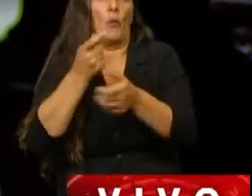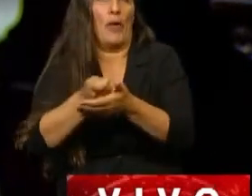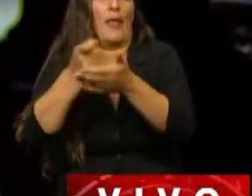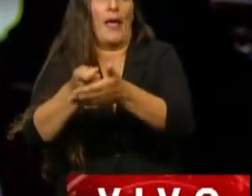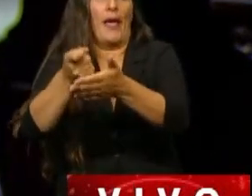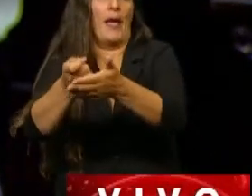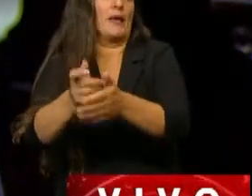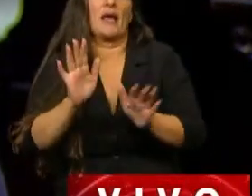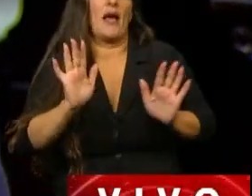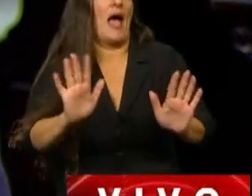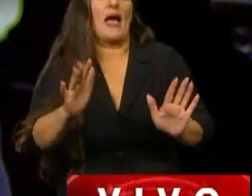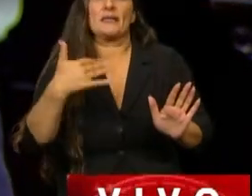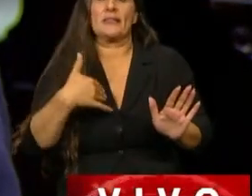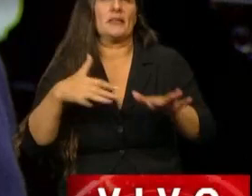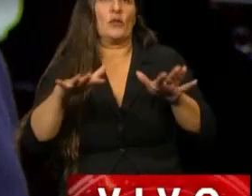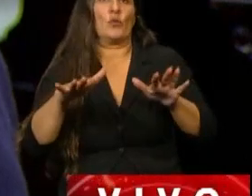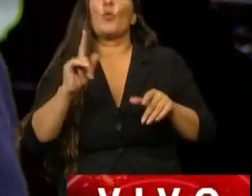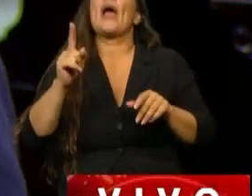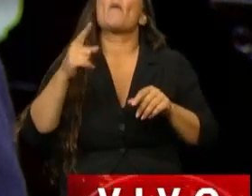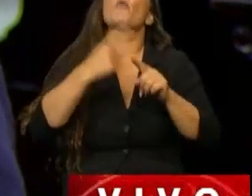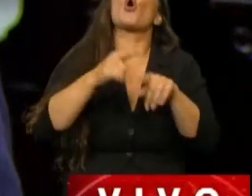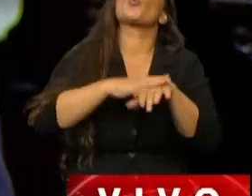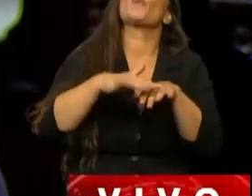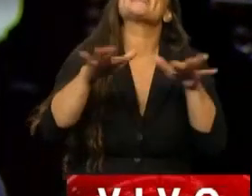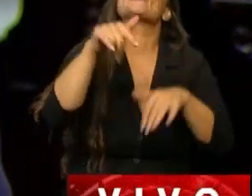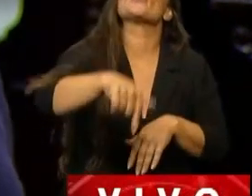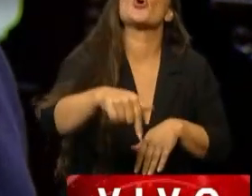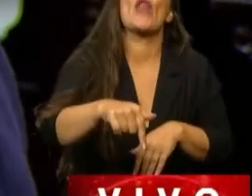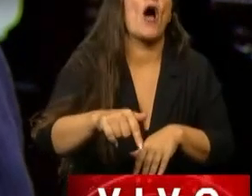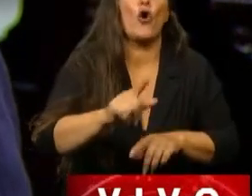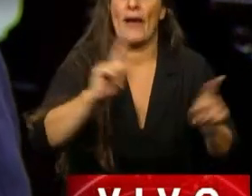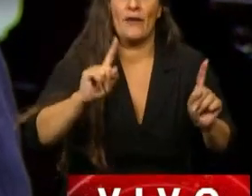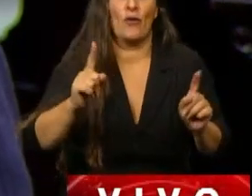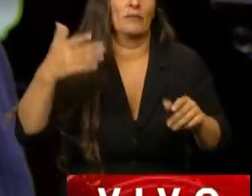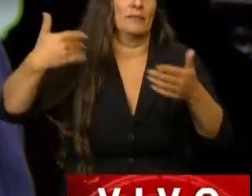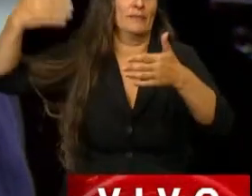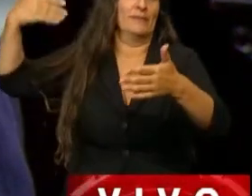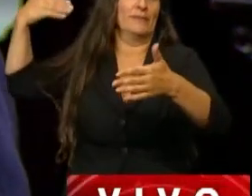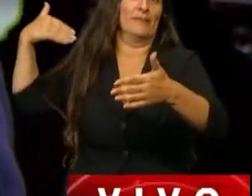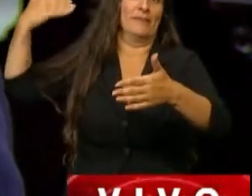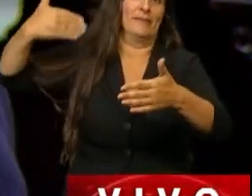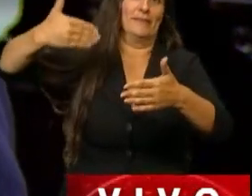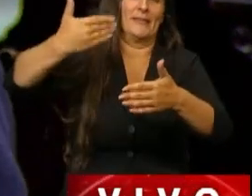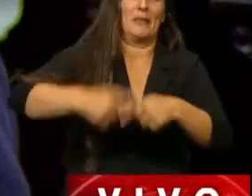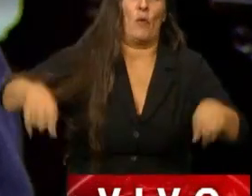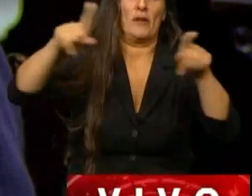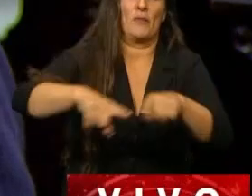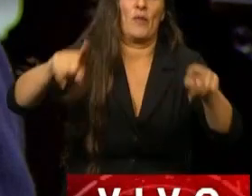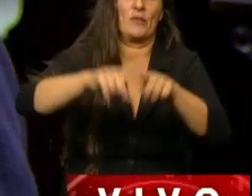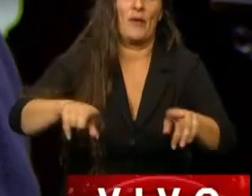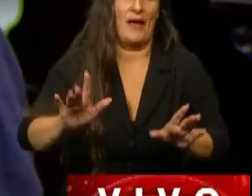algo estructural, no coyuntural, no es un problema de ciclo. Nuestra